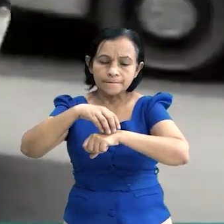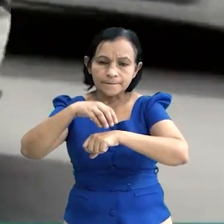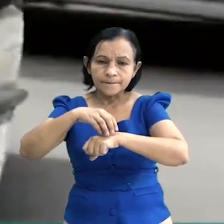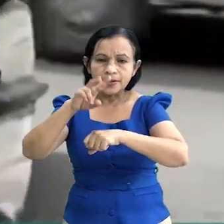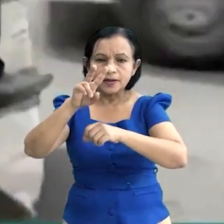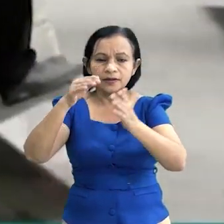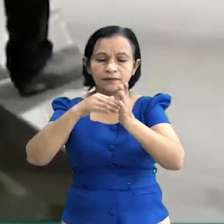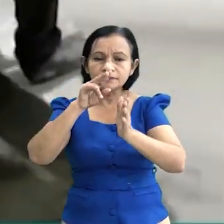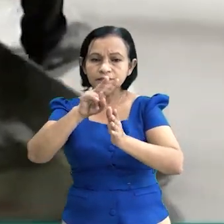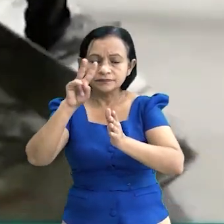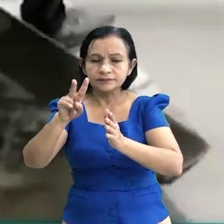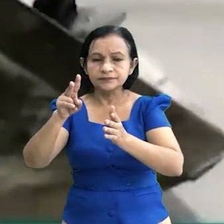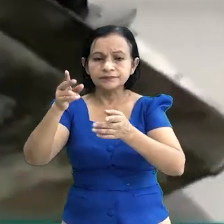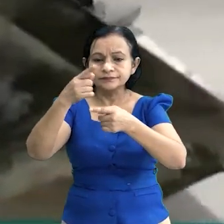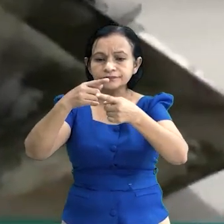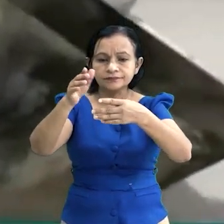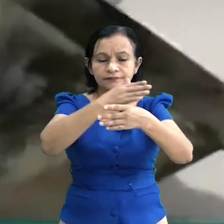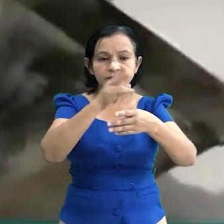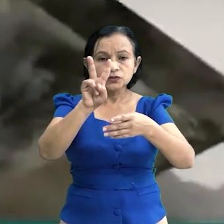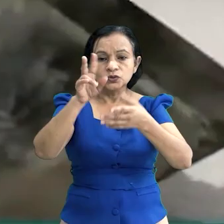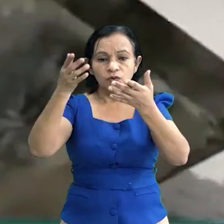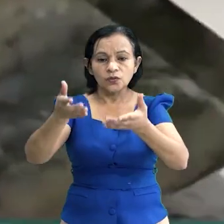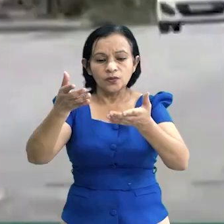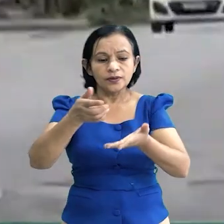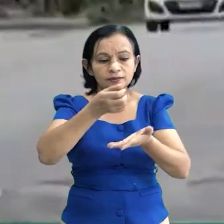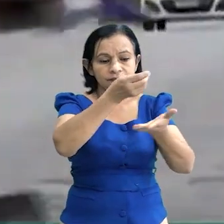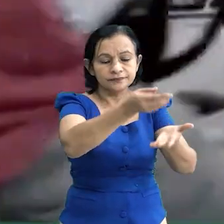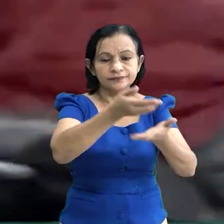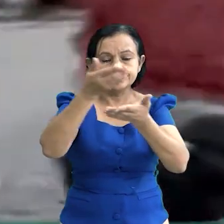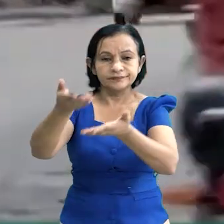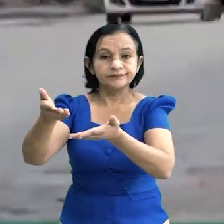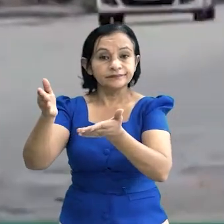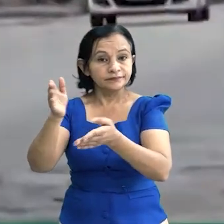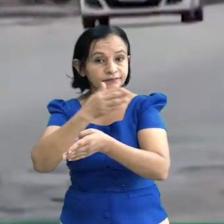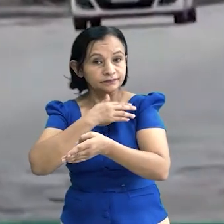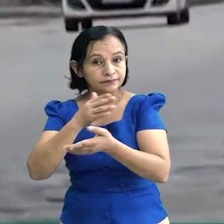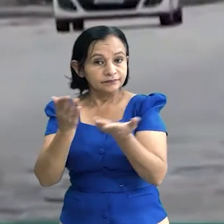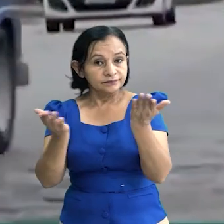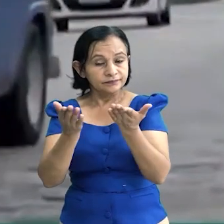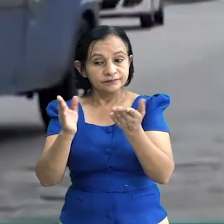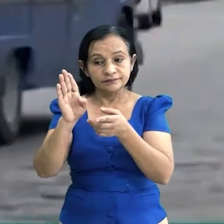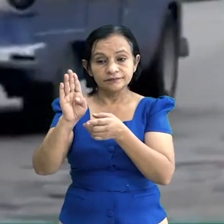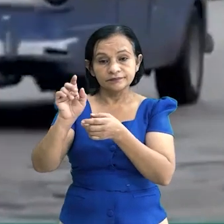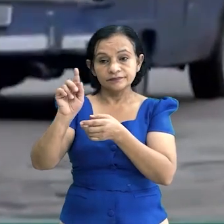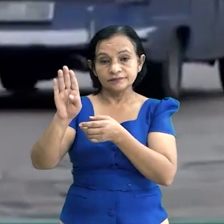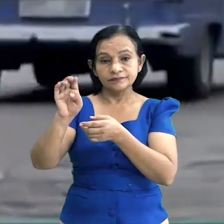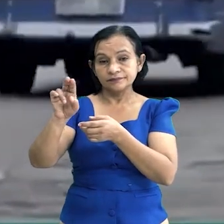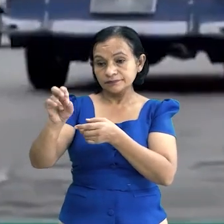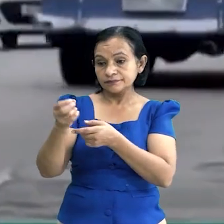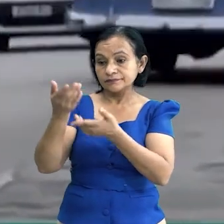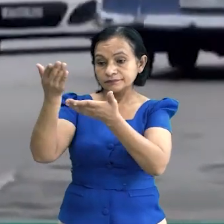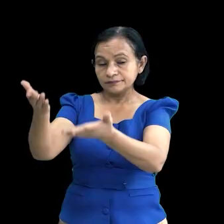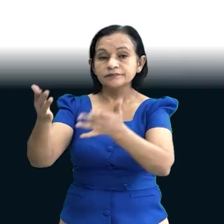del 2022, distribuido en 2 libras en la capital y en Artemisa, y en caso de Batabano ya fue realizada